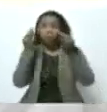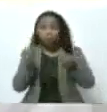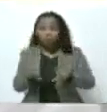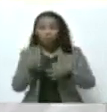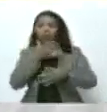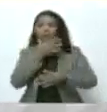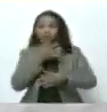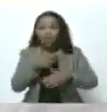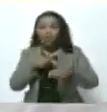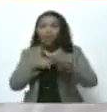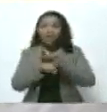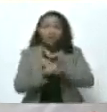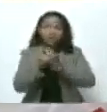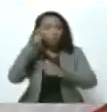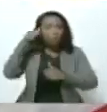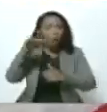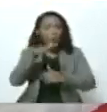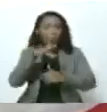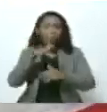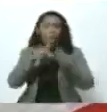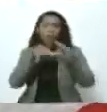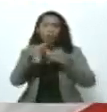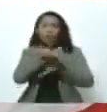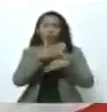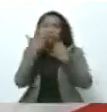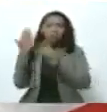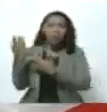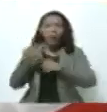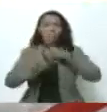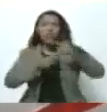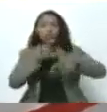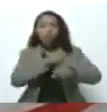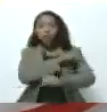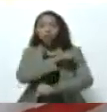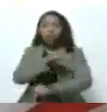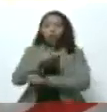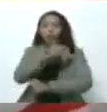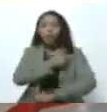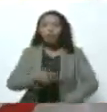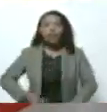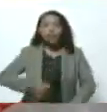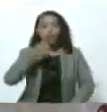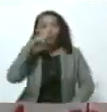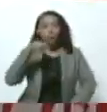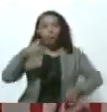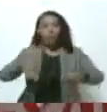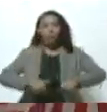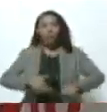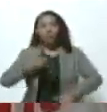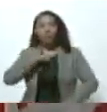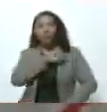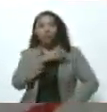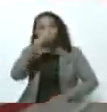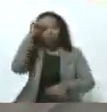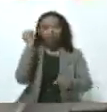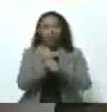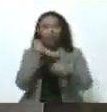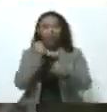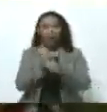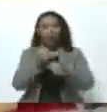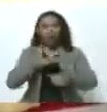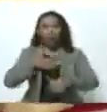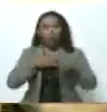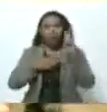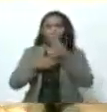fácil de acceso a la población. Y todo esto, bueno, con la política ordenada por nuestro presidente Nicolás Maduro, el esfuerzo de nuestros trabajadores, podemos ver ahorita cómo